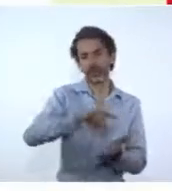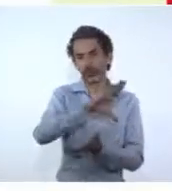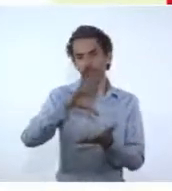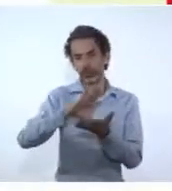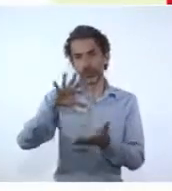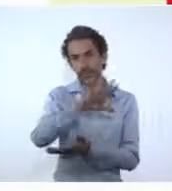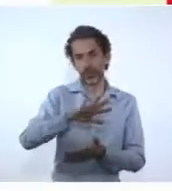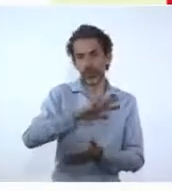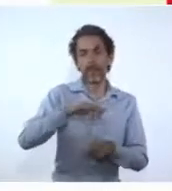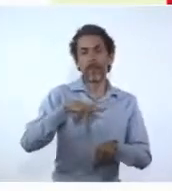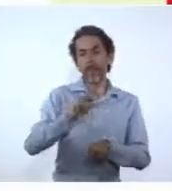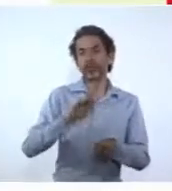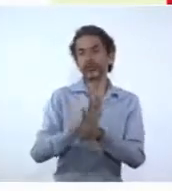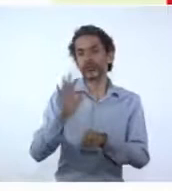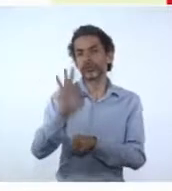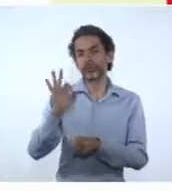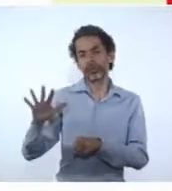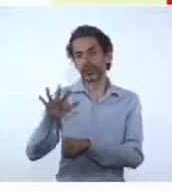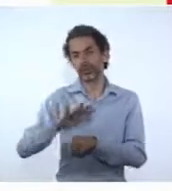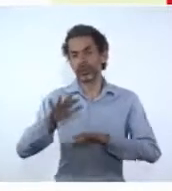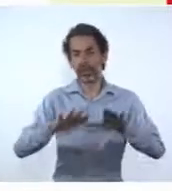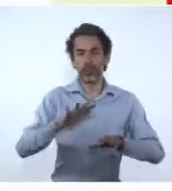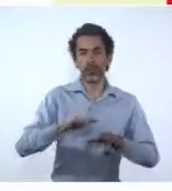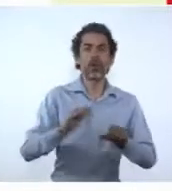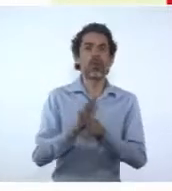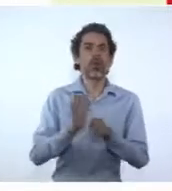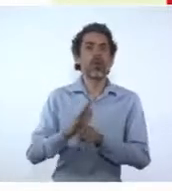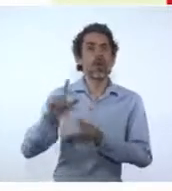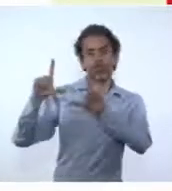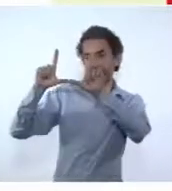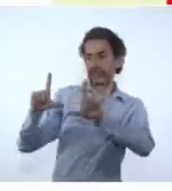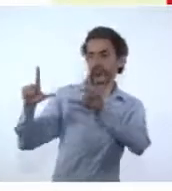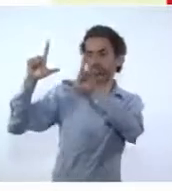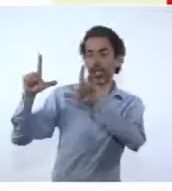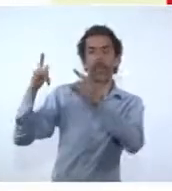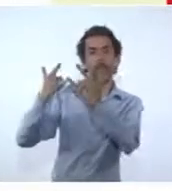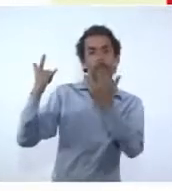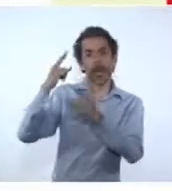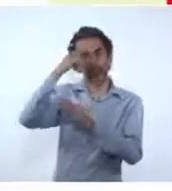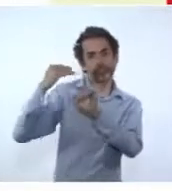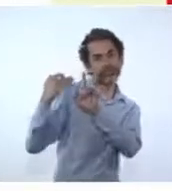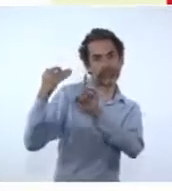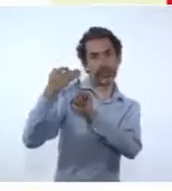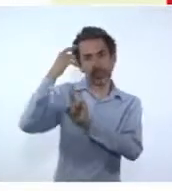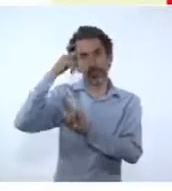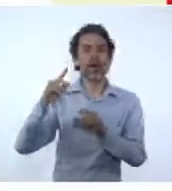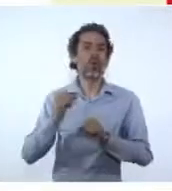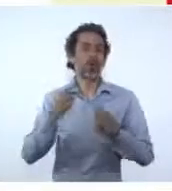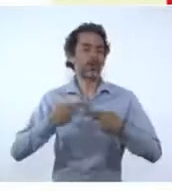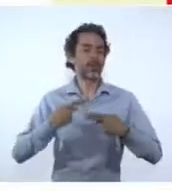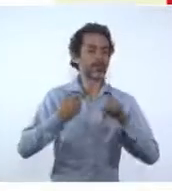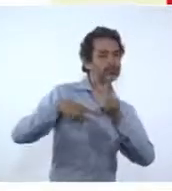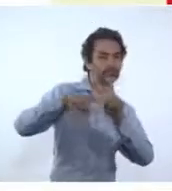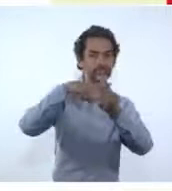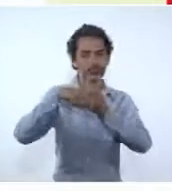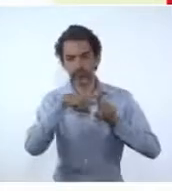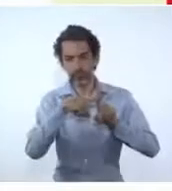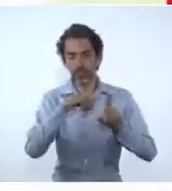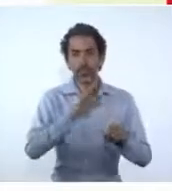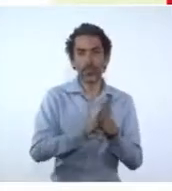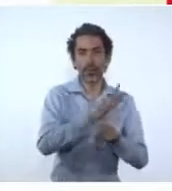ajustes día con día. Entonces también, si quieren, le hacemos una gráfica de tiempo de cómo se van confirmando esos activos para que vean que día con día pueden tener